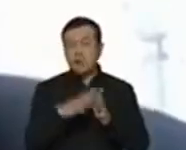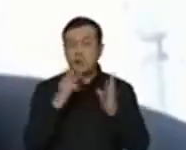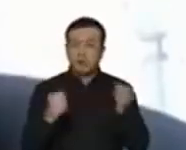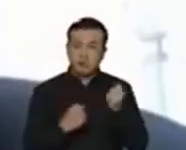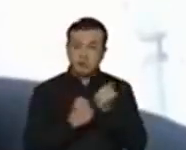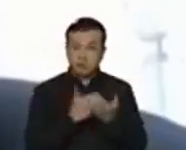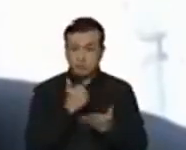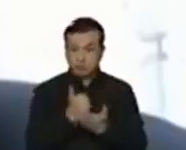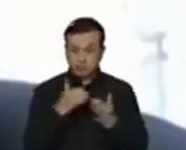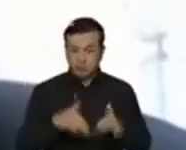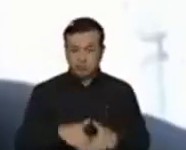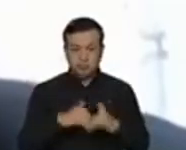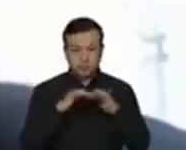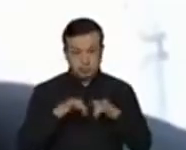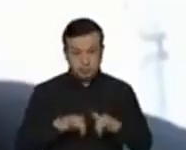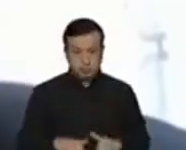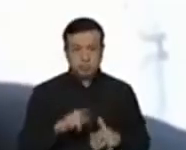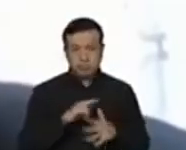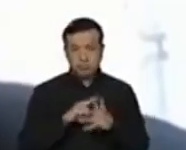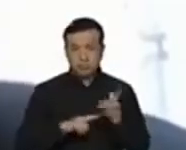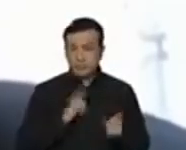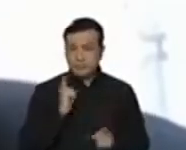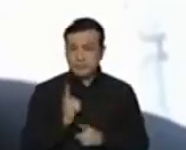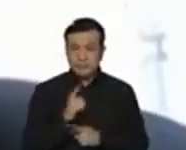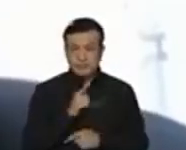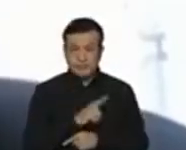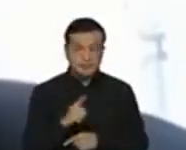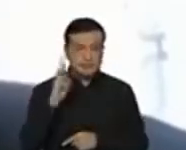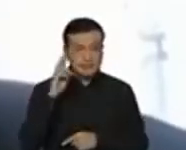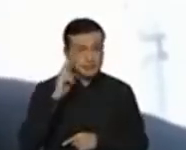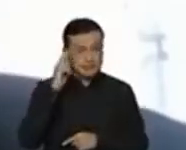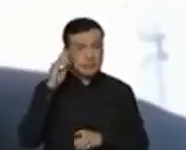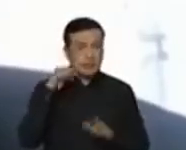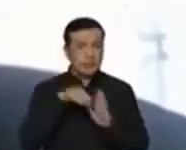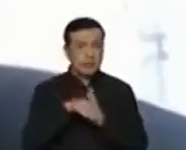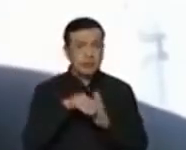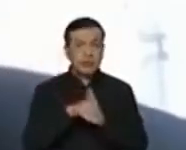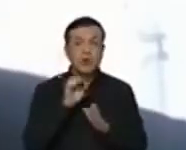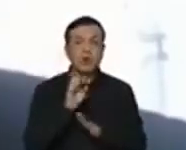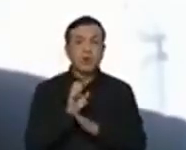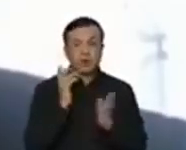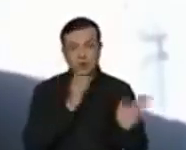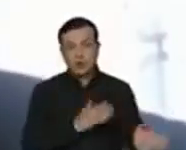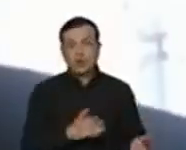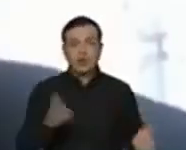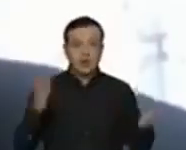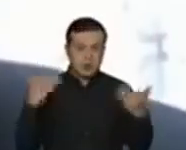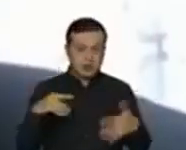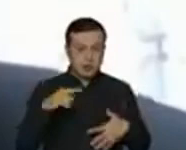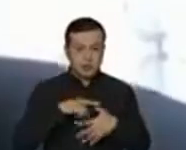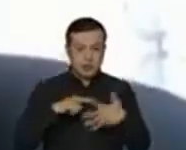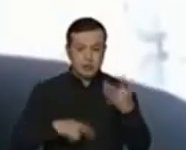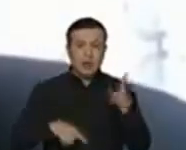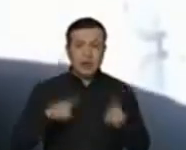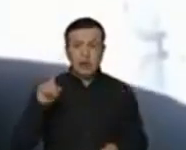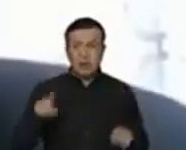para la reactivación con capital fresco, obviamente. Y en ese sentido, Ban Ecuador ha hecho ya varias relaciones con